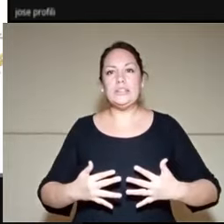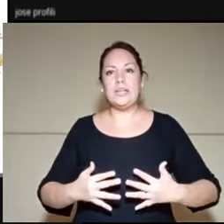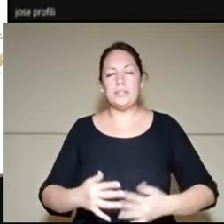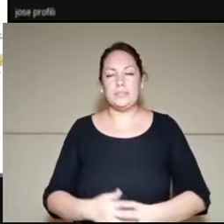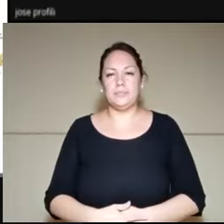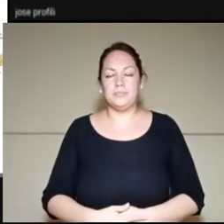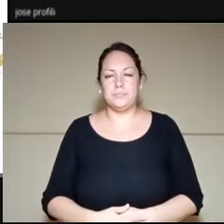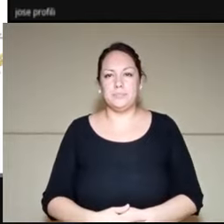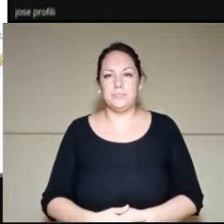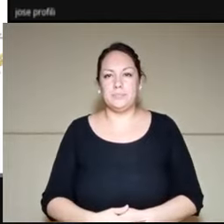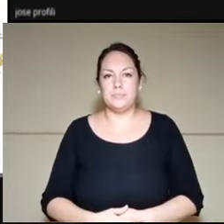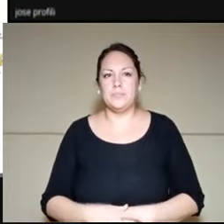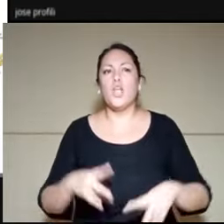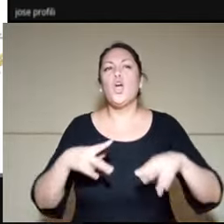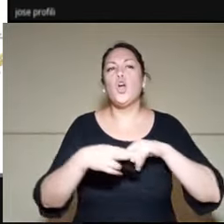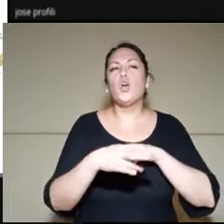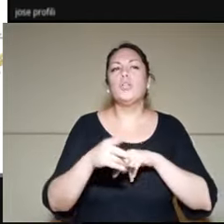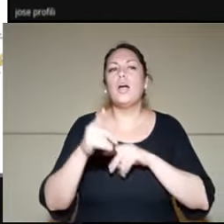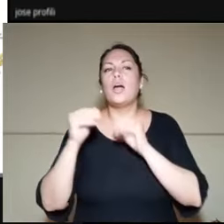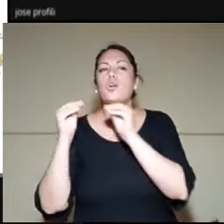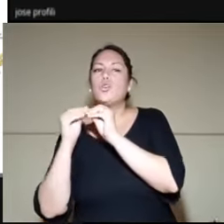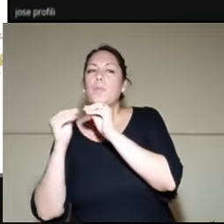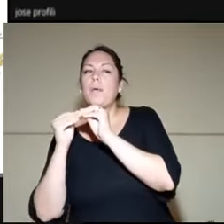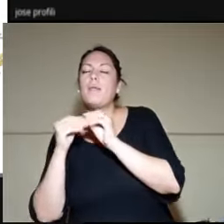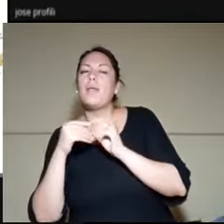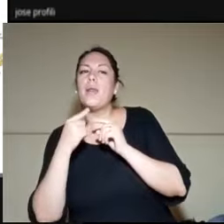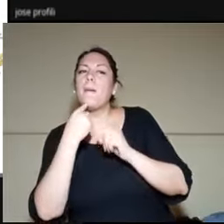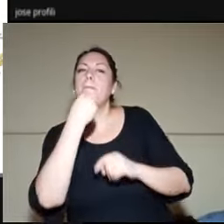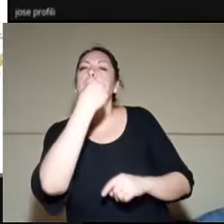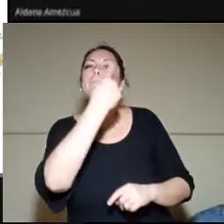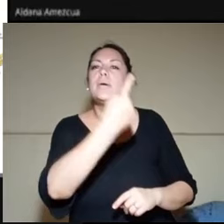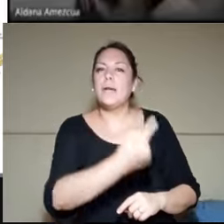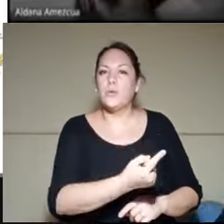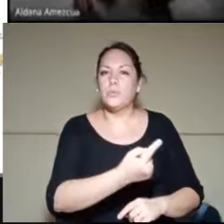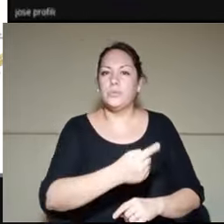12 vértebras. Acuérdense que nosotros... Sí.